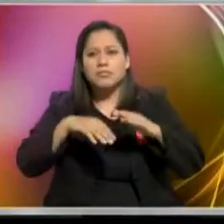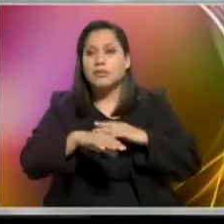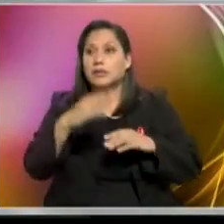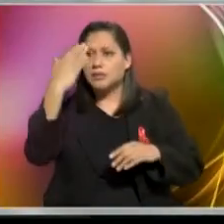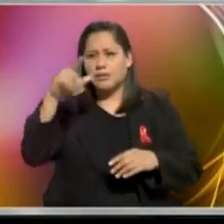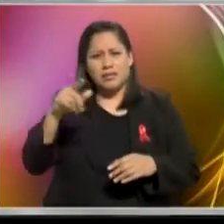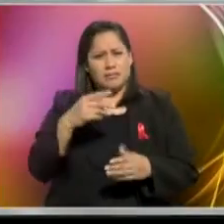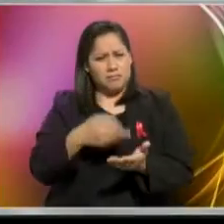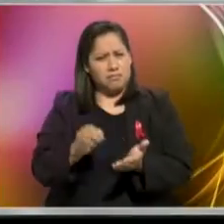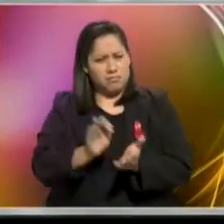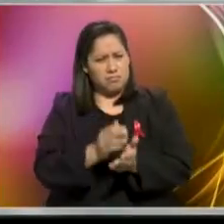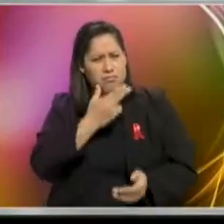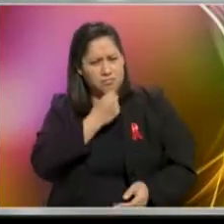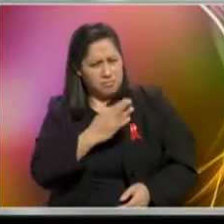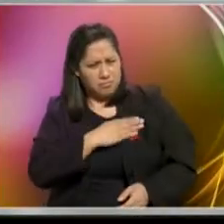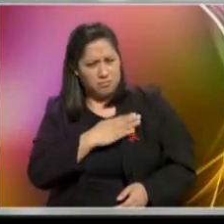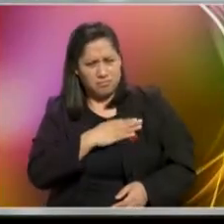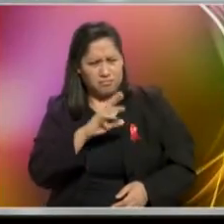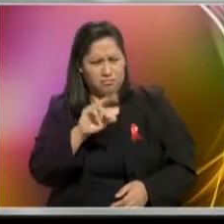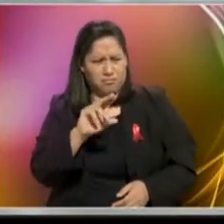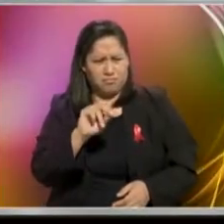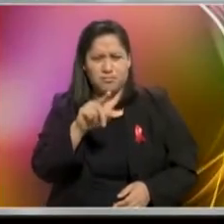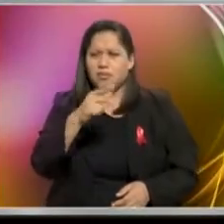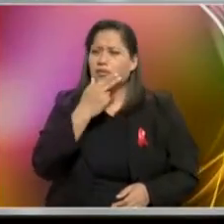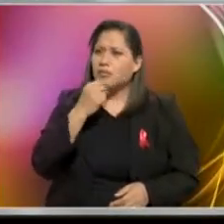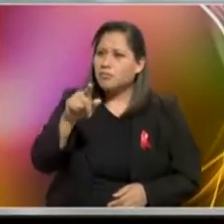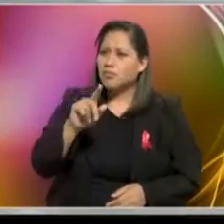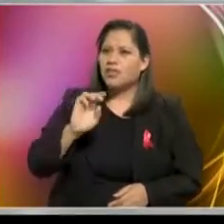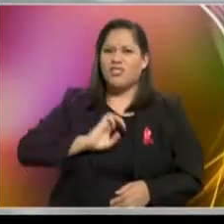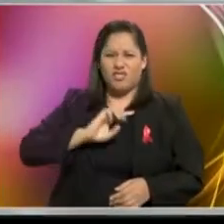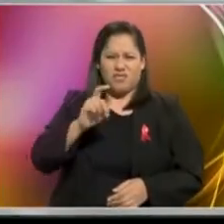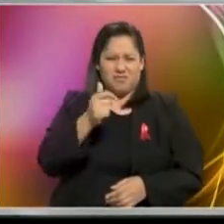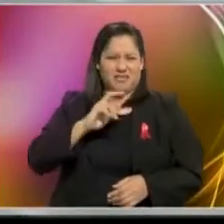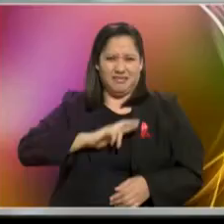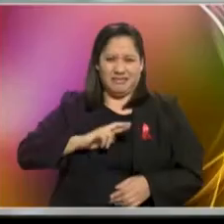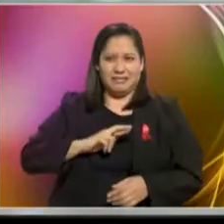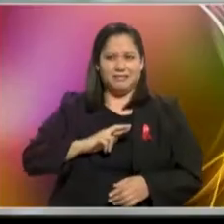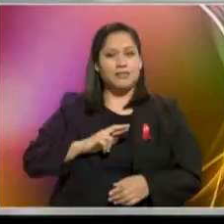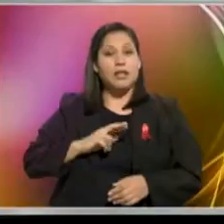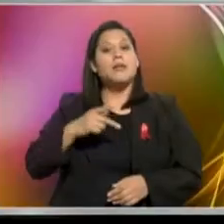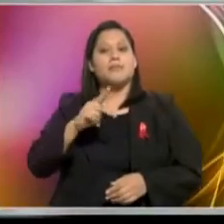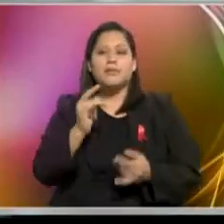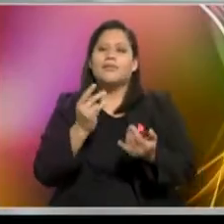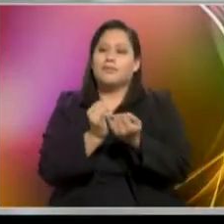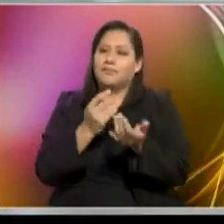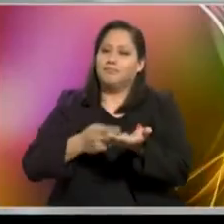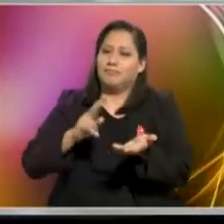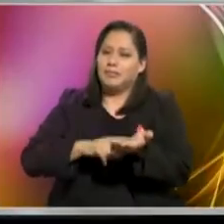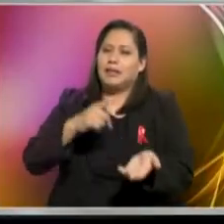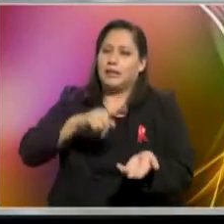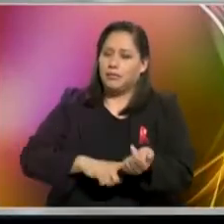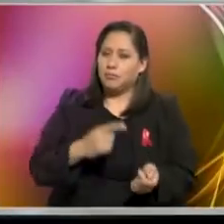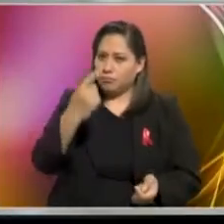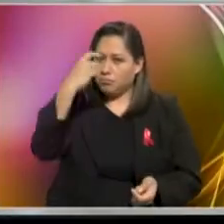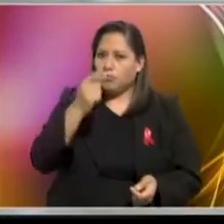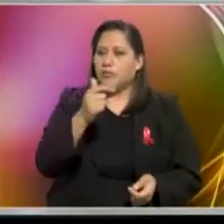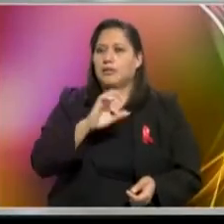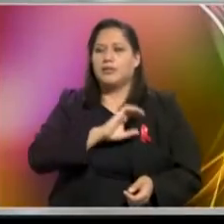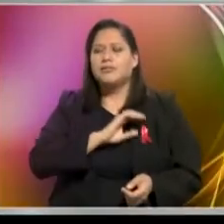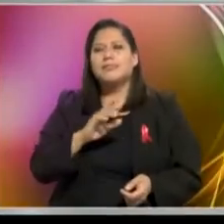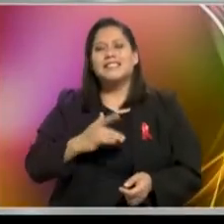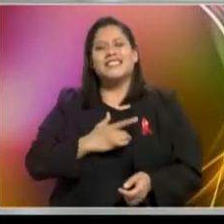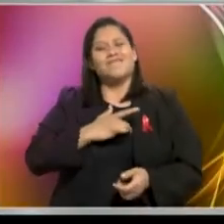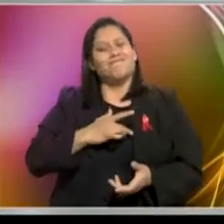es un héroe, que no te enamoras Sí. de él, lo acabas odiando en muchos momentos, pero también queriendo. Esa es la Genera interpretación de este